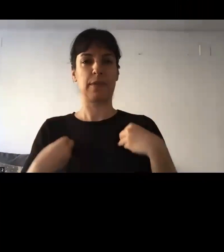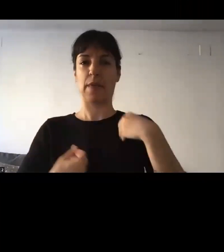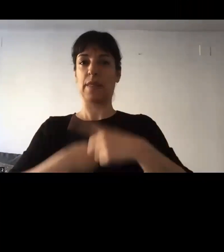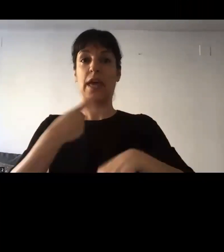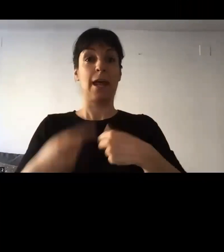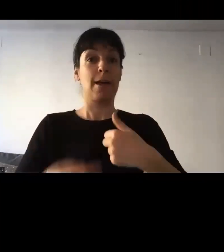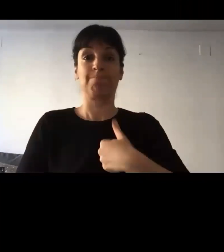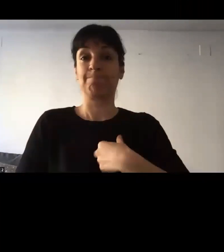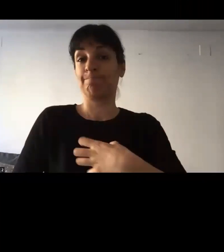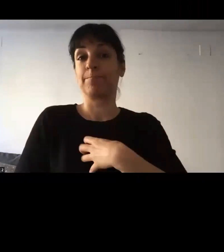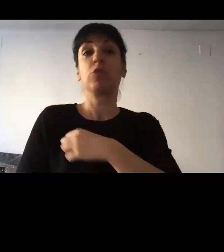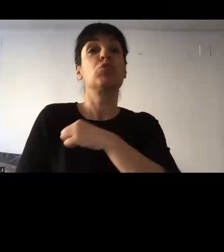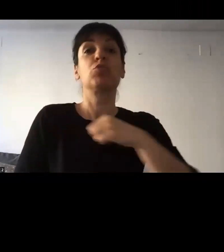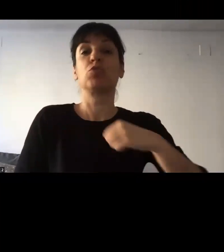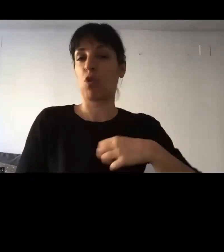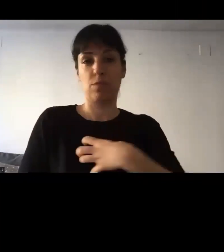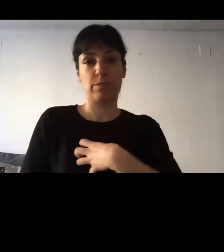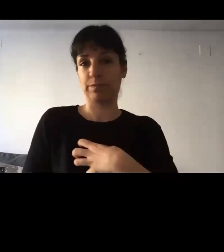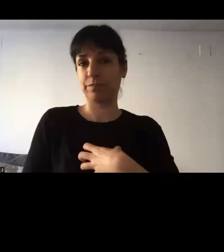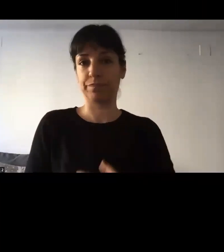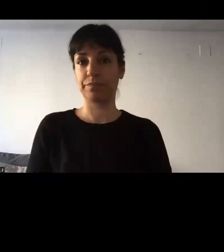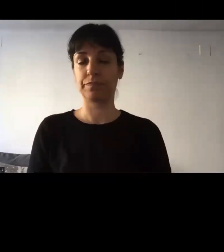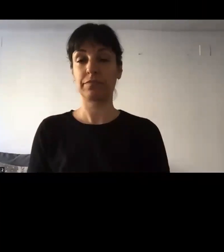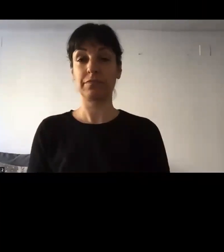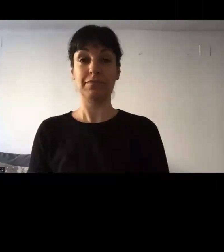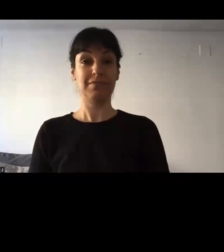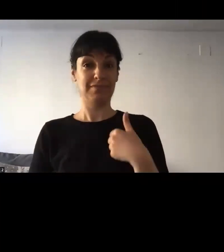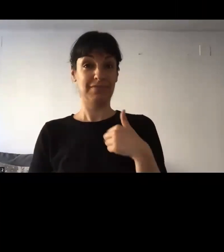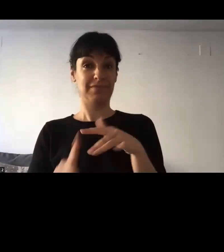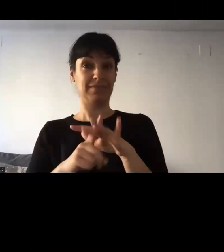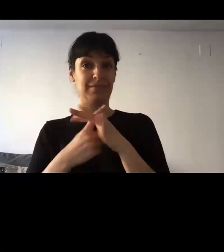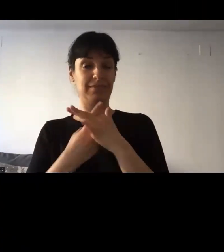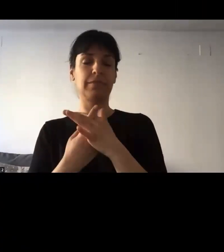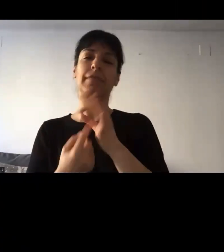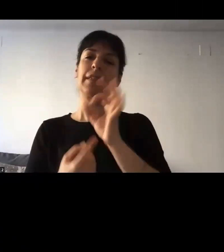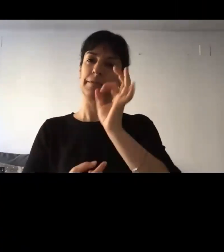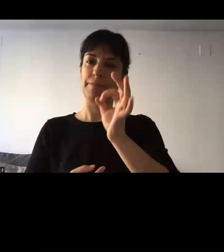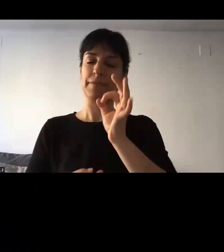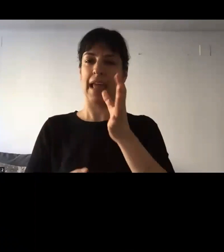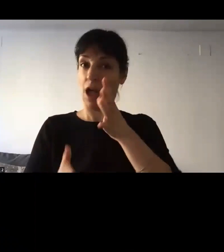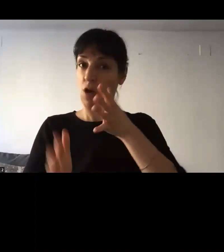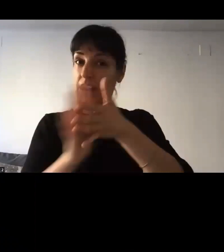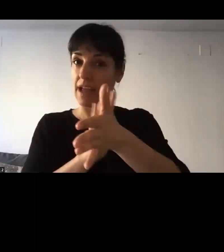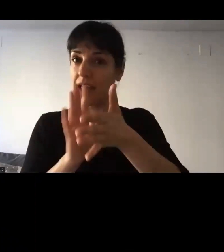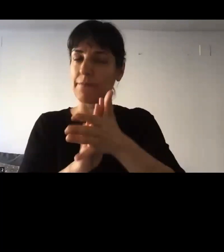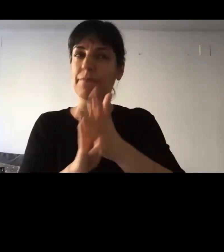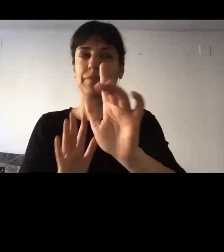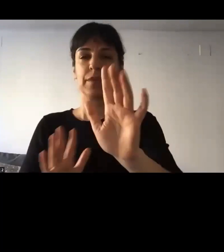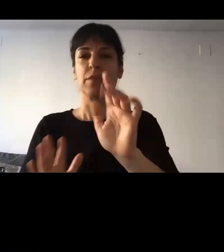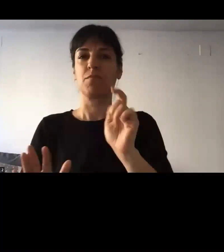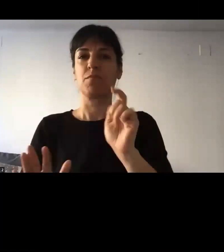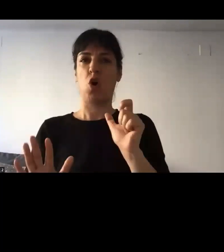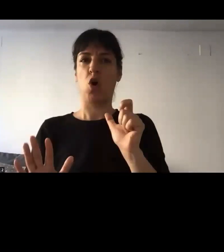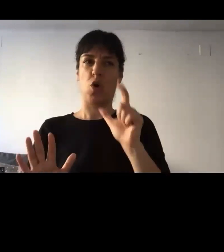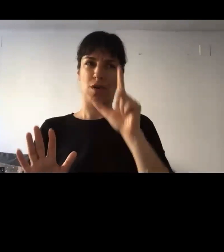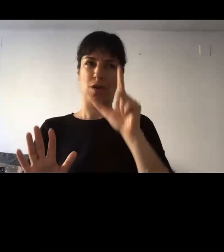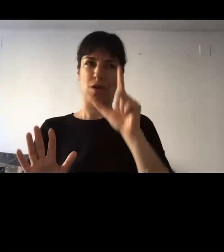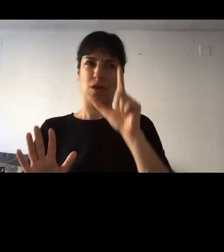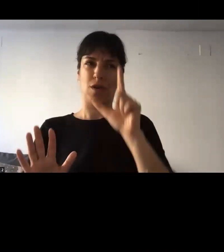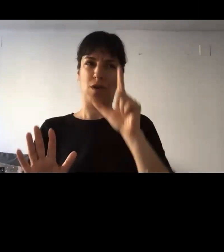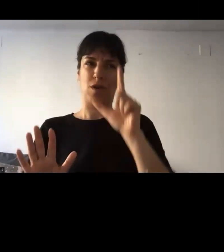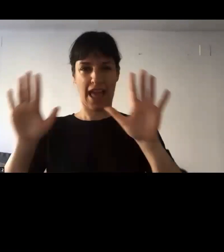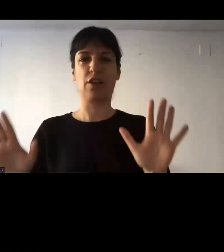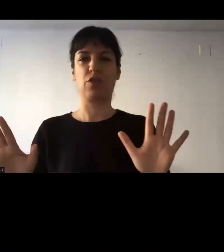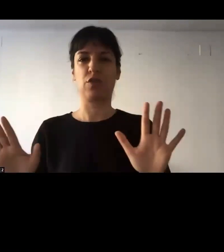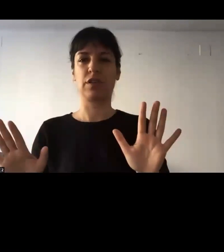hacer solo. Entonces, bueno, en mi caso, sí que es cierto que esto que voy a comentar hay que salvar las distancias y que las funciones